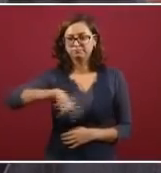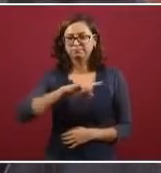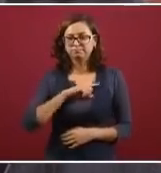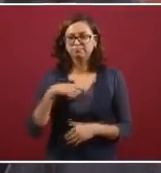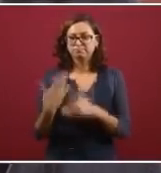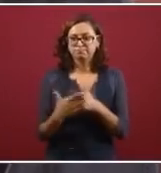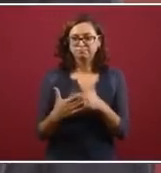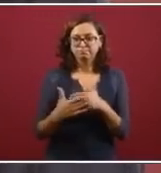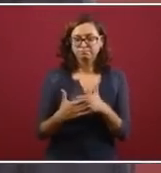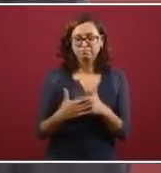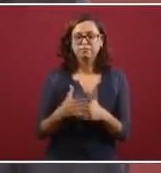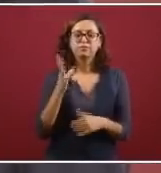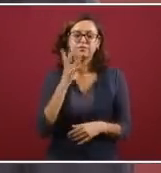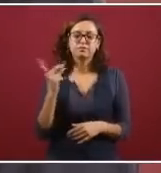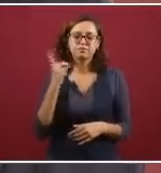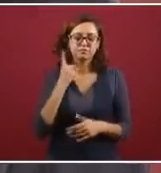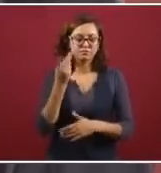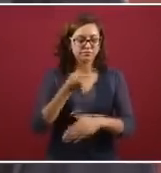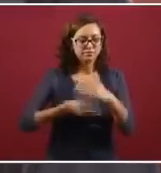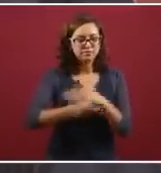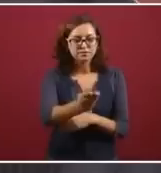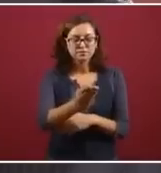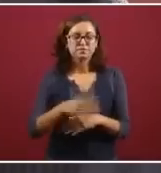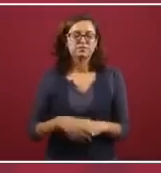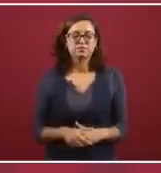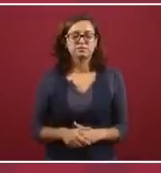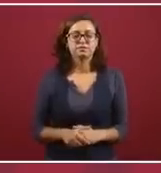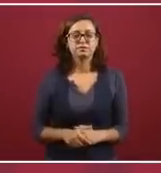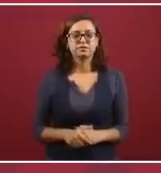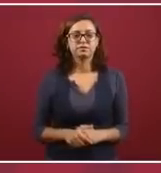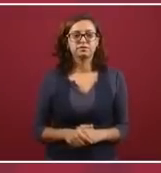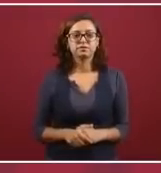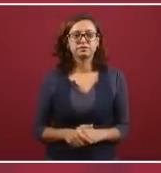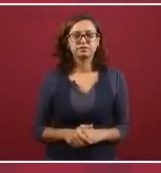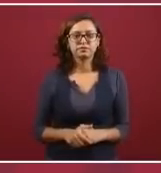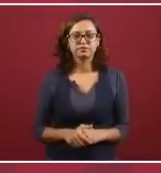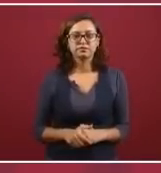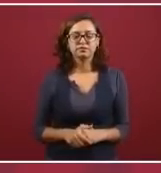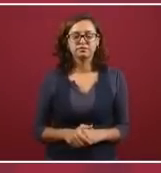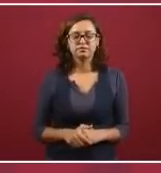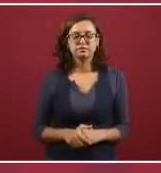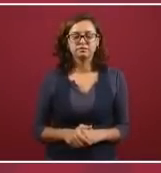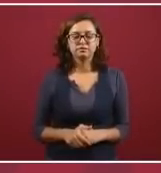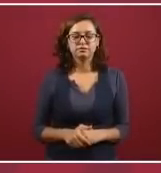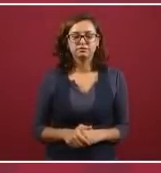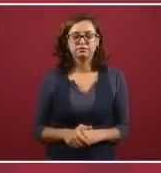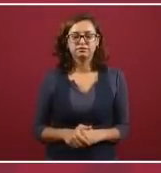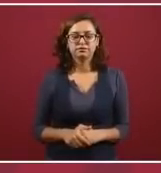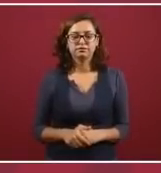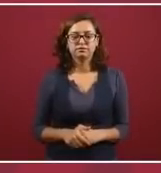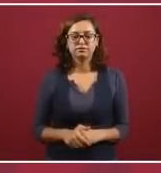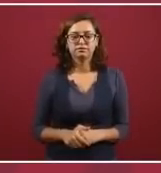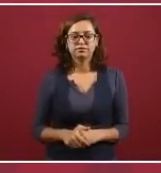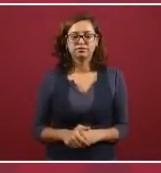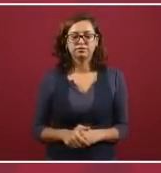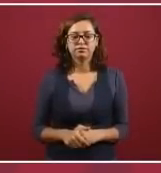a la Cámara de Diputados. Es importante que todos